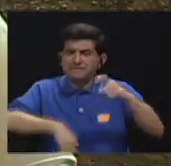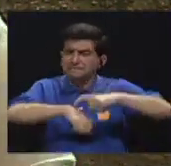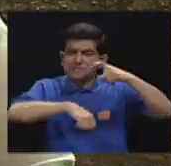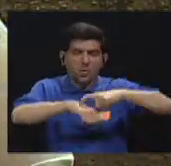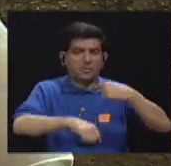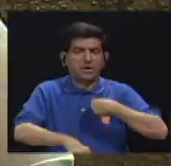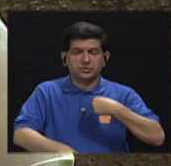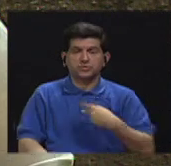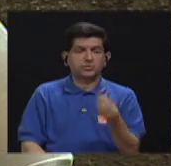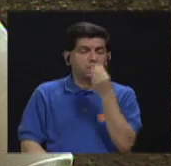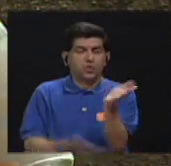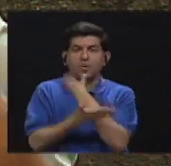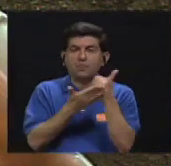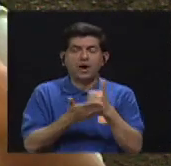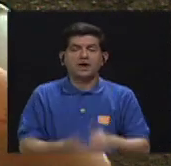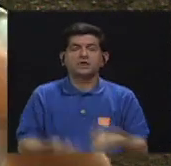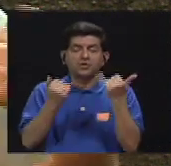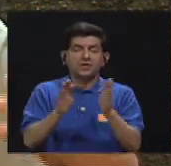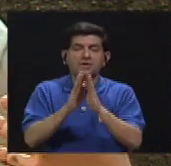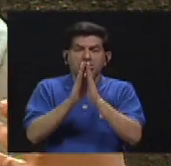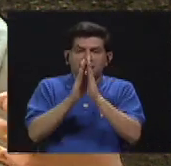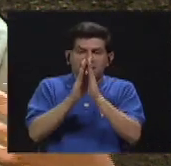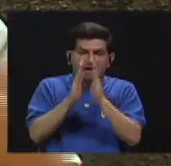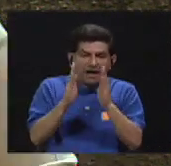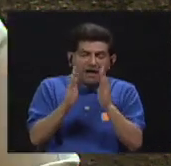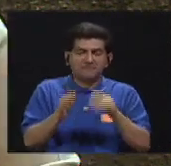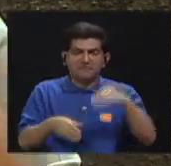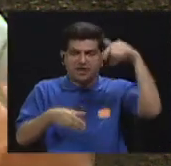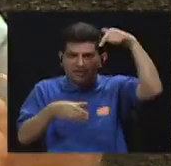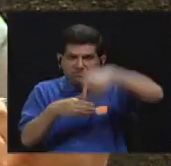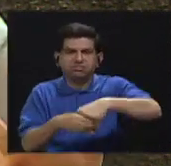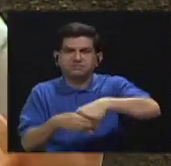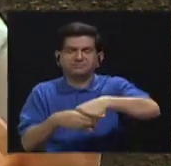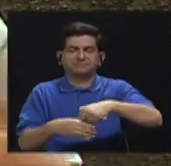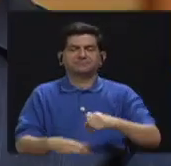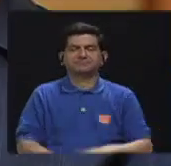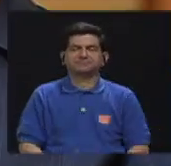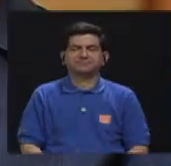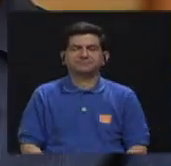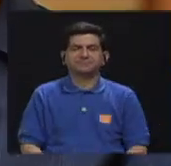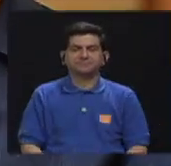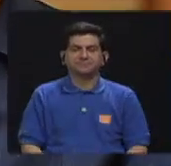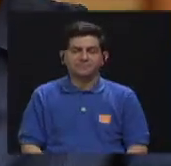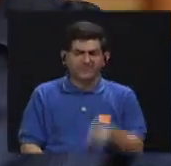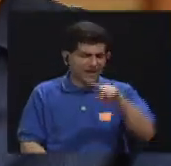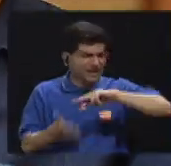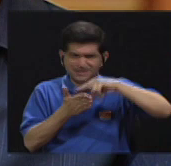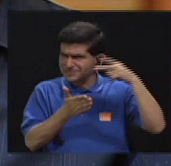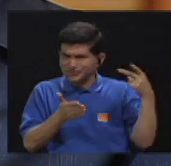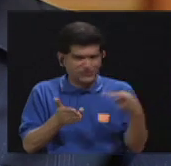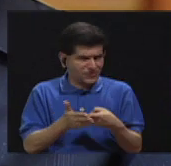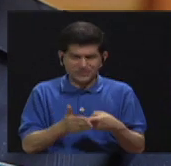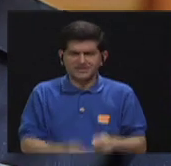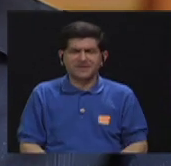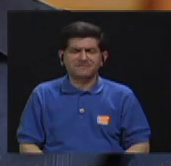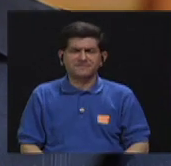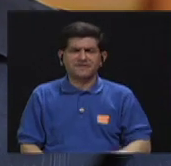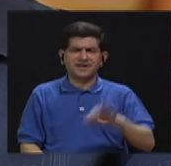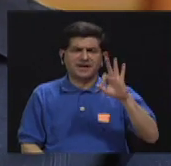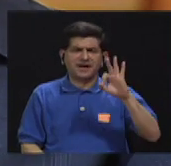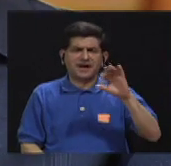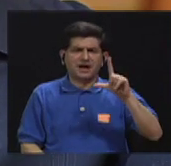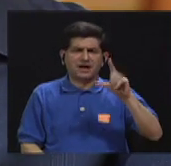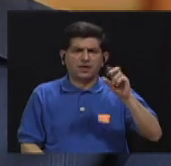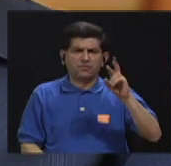llegar un momento dado en que yo me como cualquier cosa y se me abre el hueco en el diente. Perdón, ¿eso no significa entonces que el flúor ha